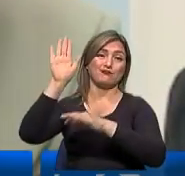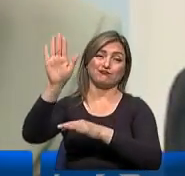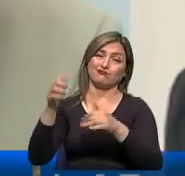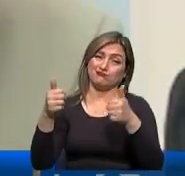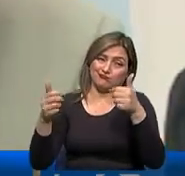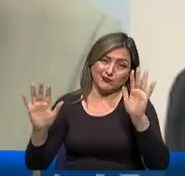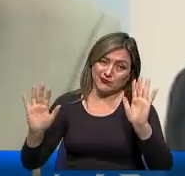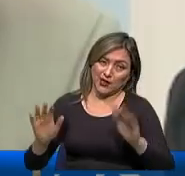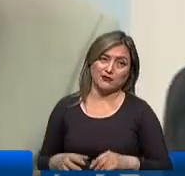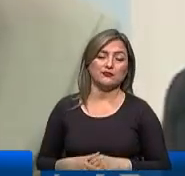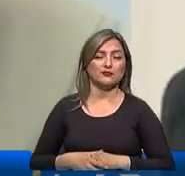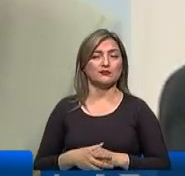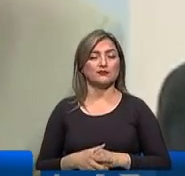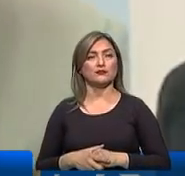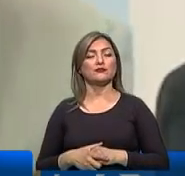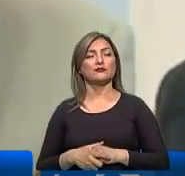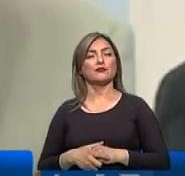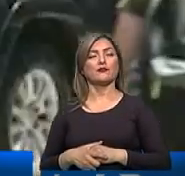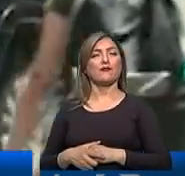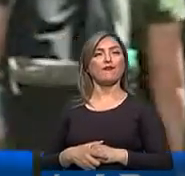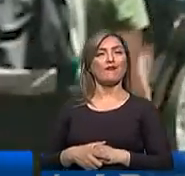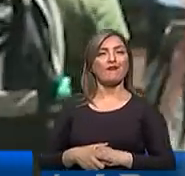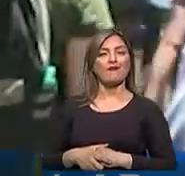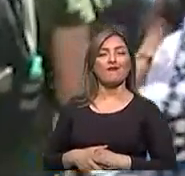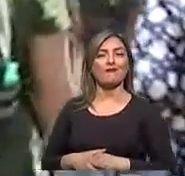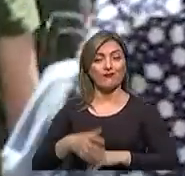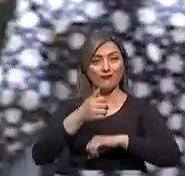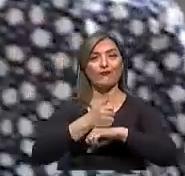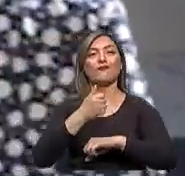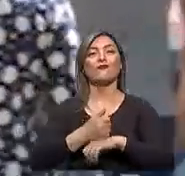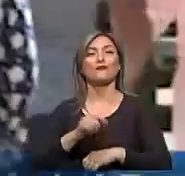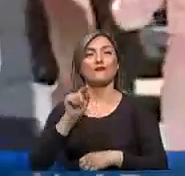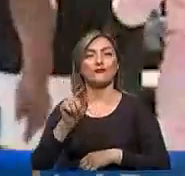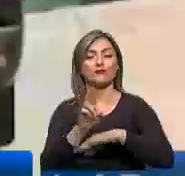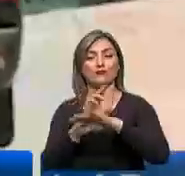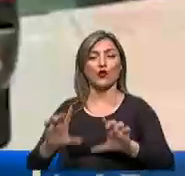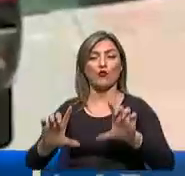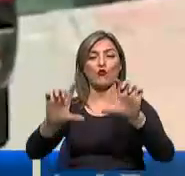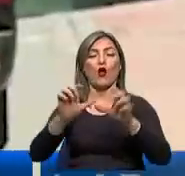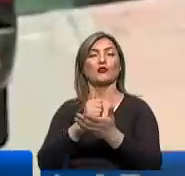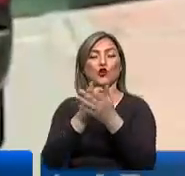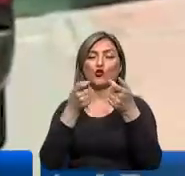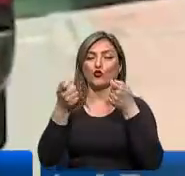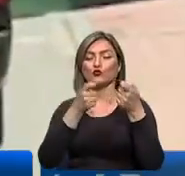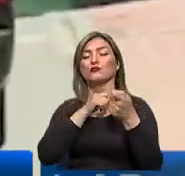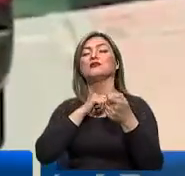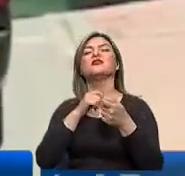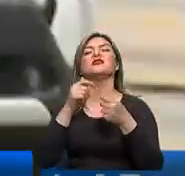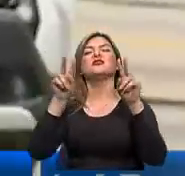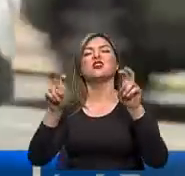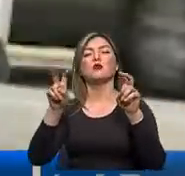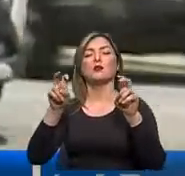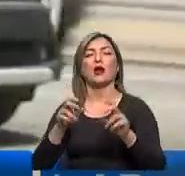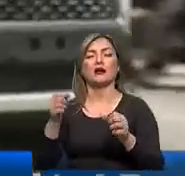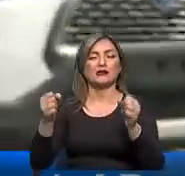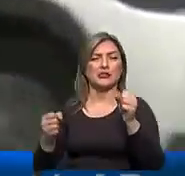adhesivo, esa placa en documento provisional. Las autoridades insisten en que el uso de placas ayuda a controlar especialmente a